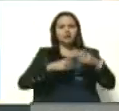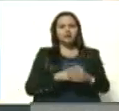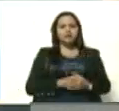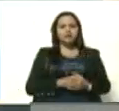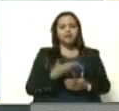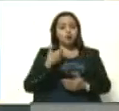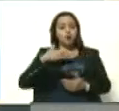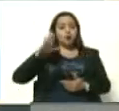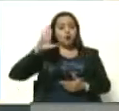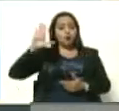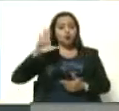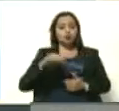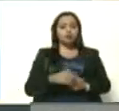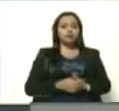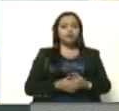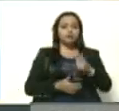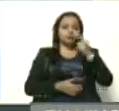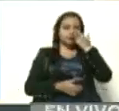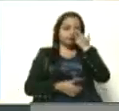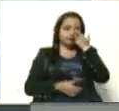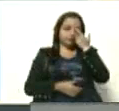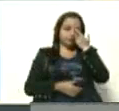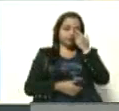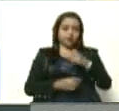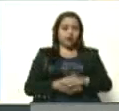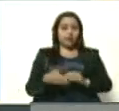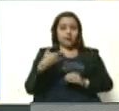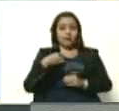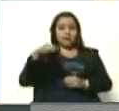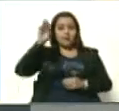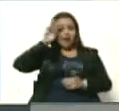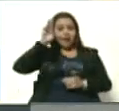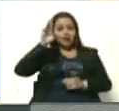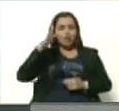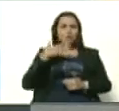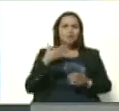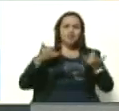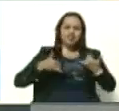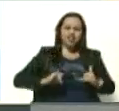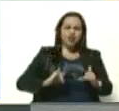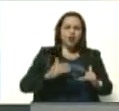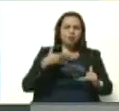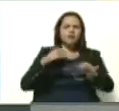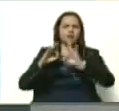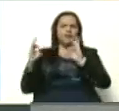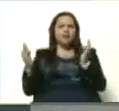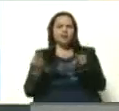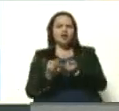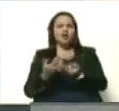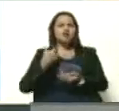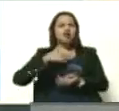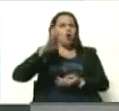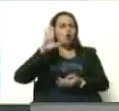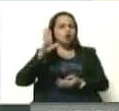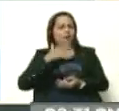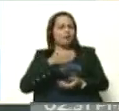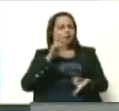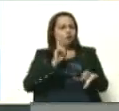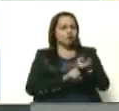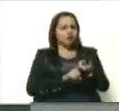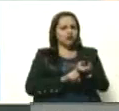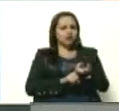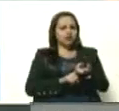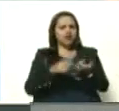juro por mis maestros, juro por mis hijos, por mi familia, juro por mi esposa, que